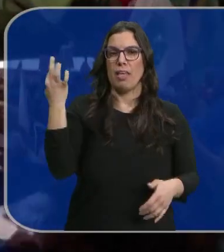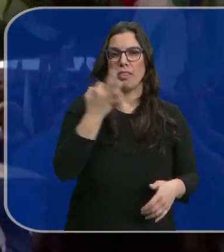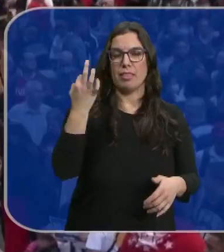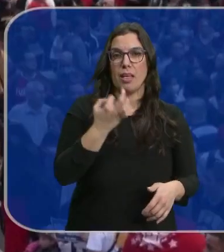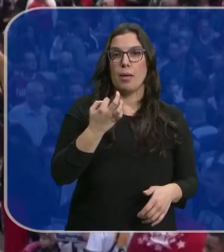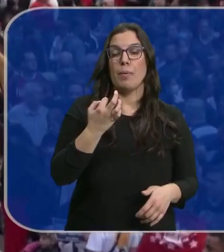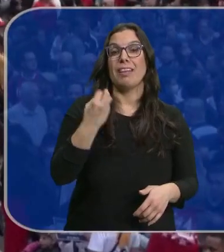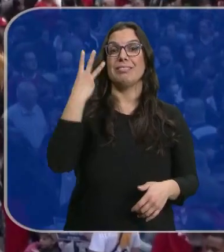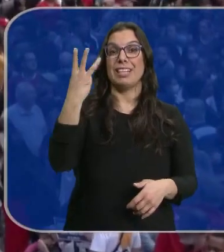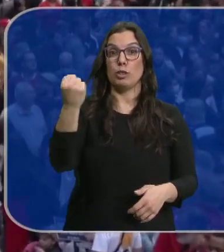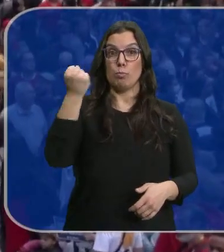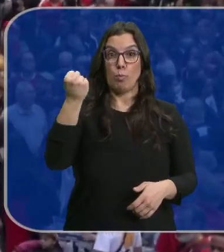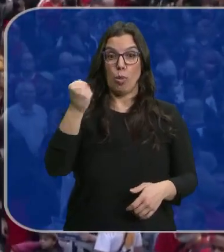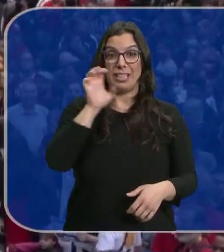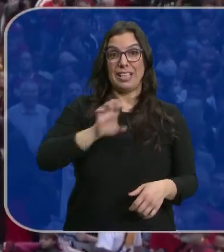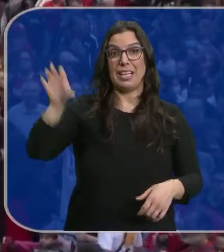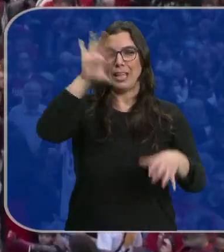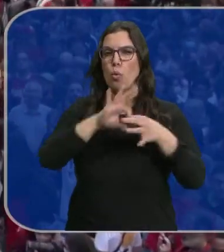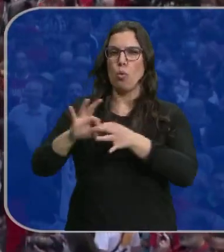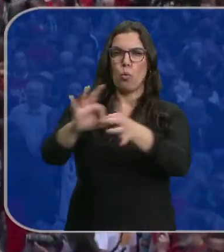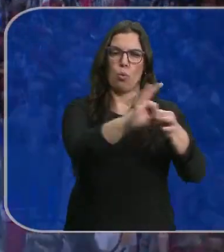los 3 poderes del Estado.